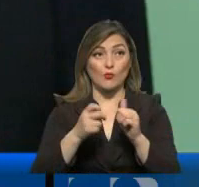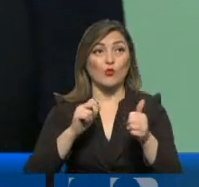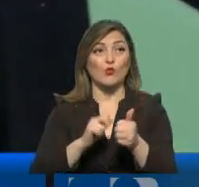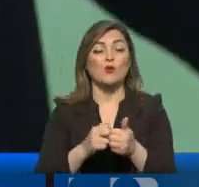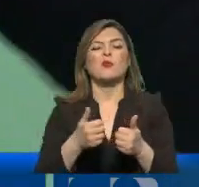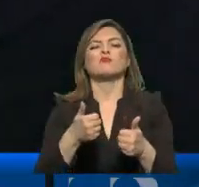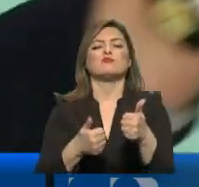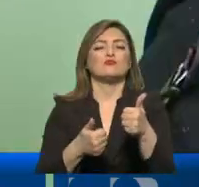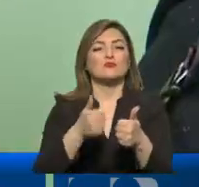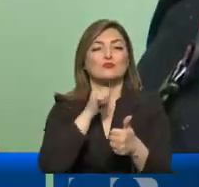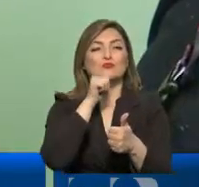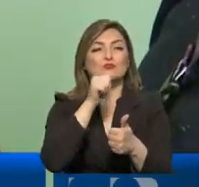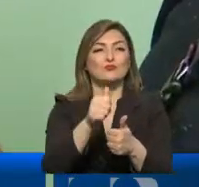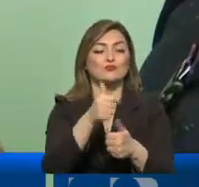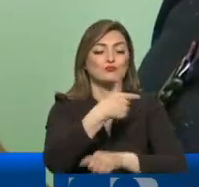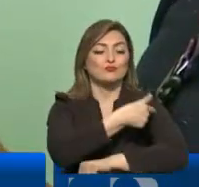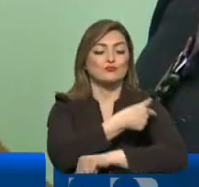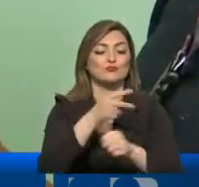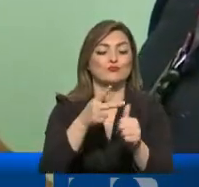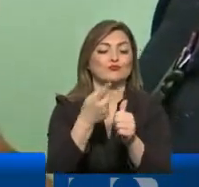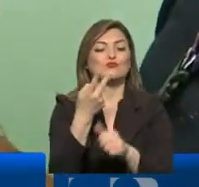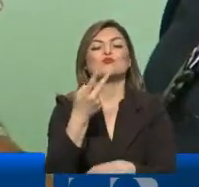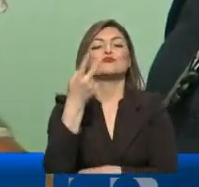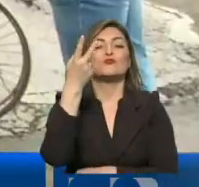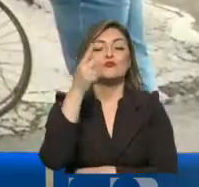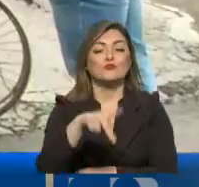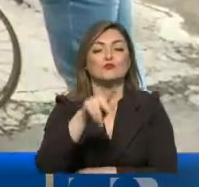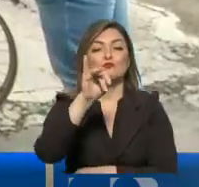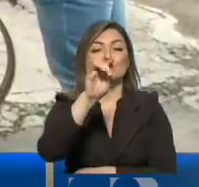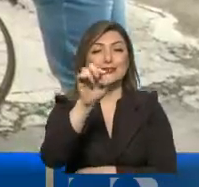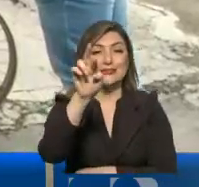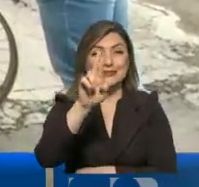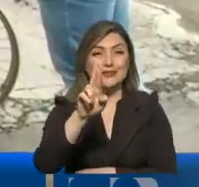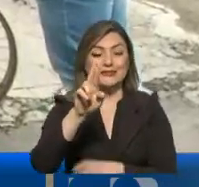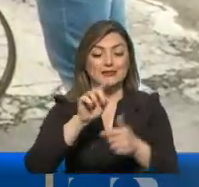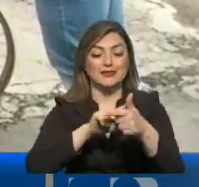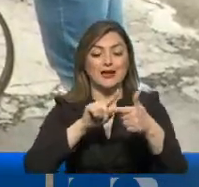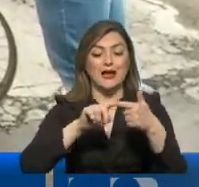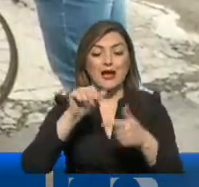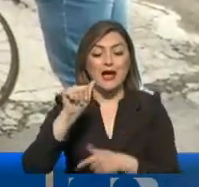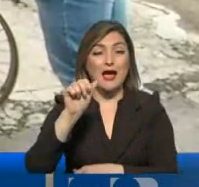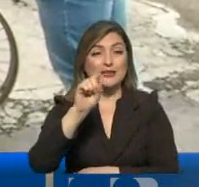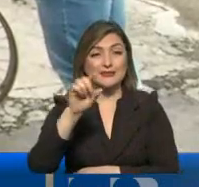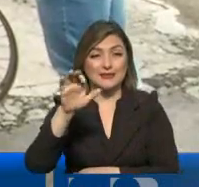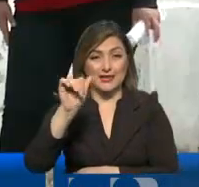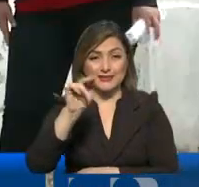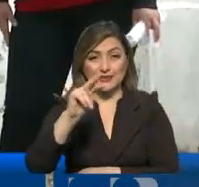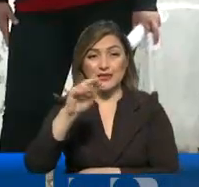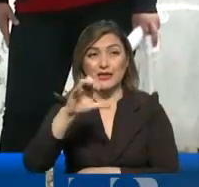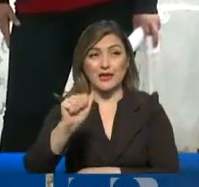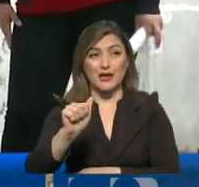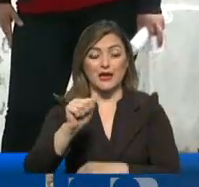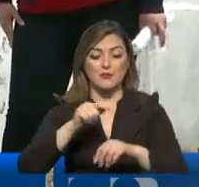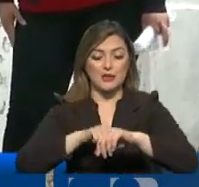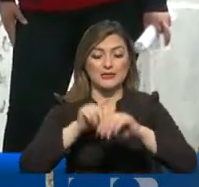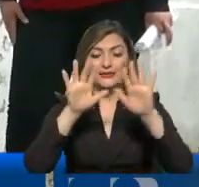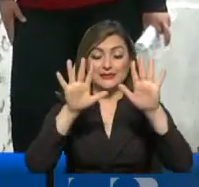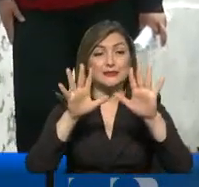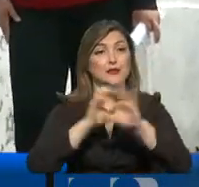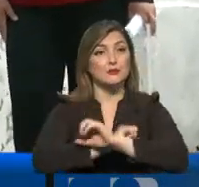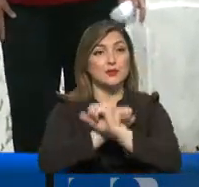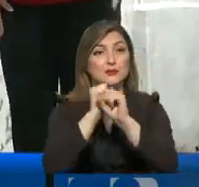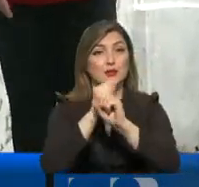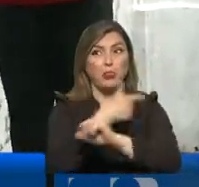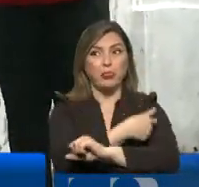se registra es la falta de dosis de Pfizer y AstraZeneca, pues ya pasadas las 10 de la mañana, en algunos puntos estas se